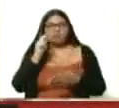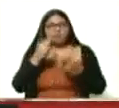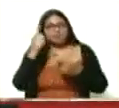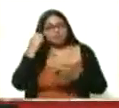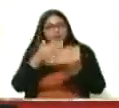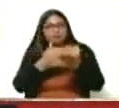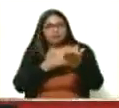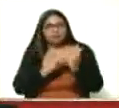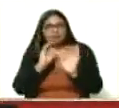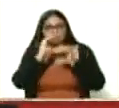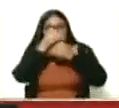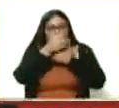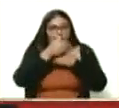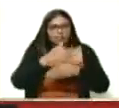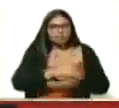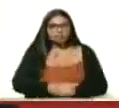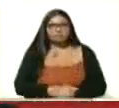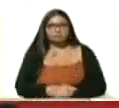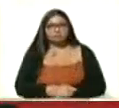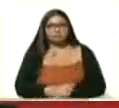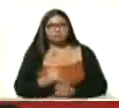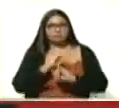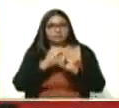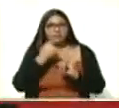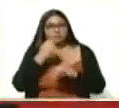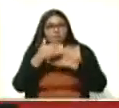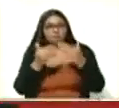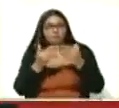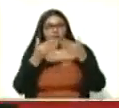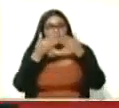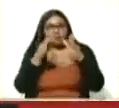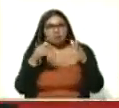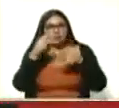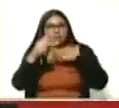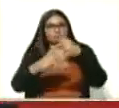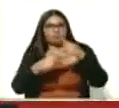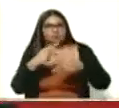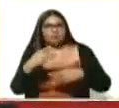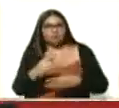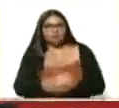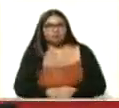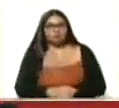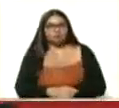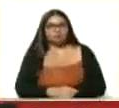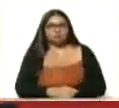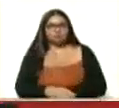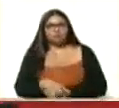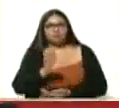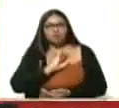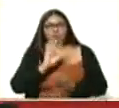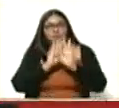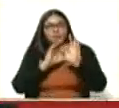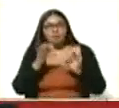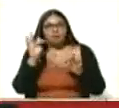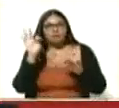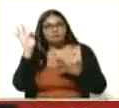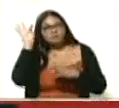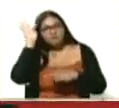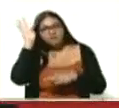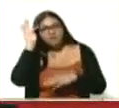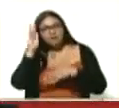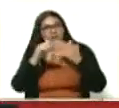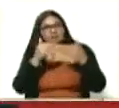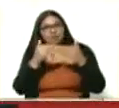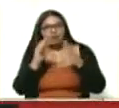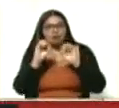del secuestro de Alex, ya, digamos, se había abierto un procedimiento, ¿no? Han pasado varios fiscales por el caso, han